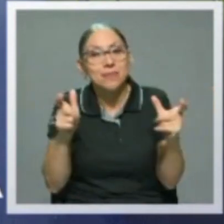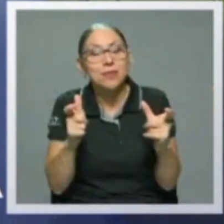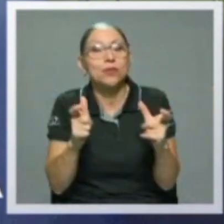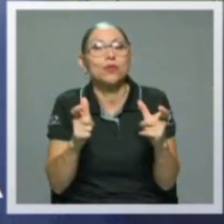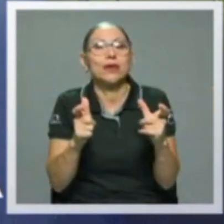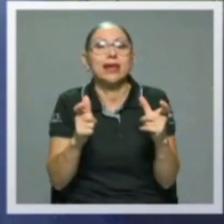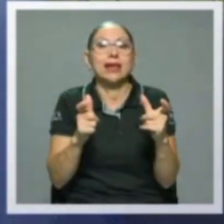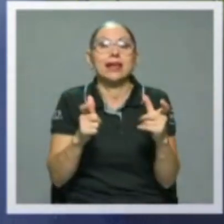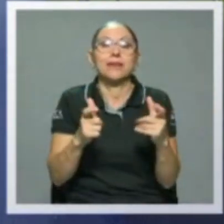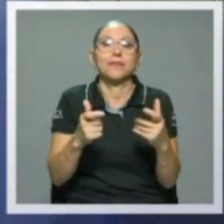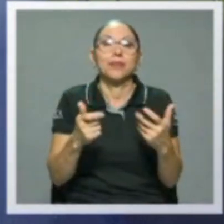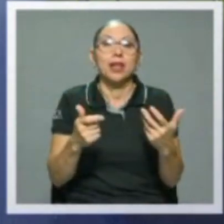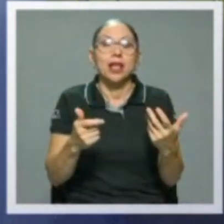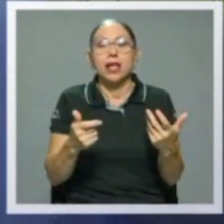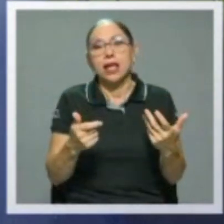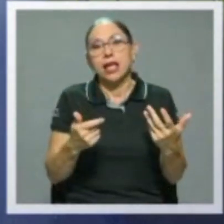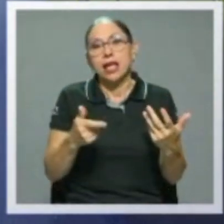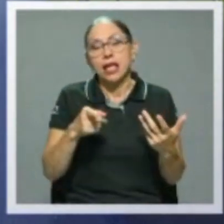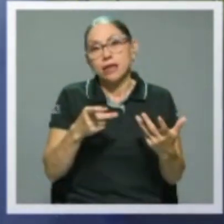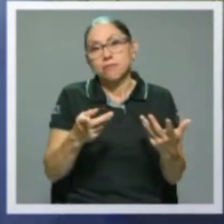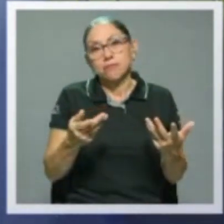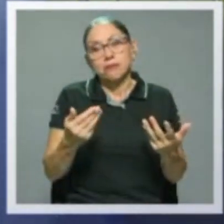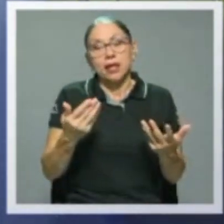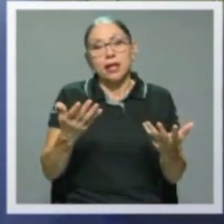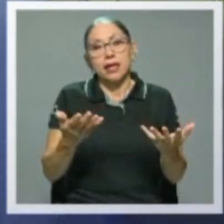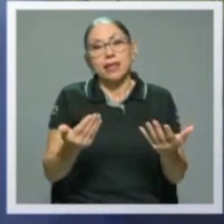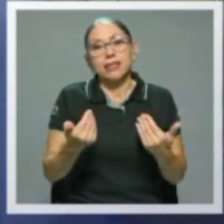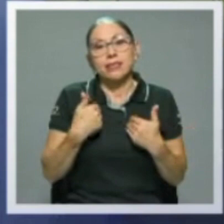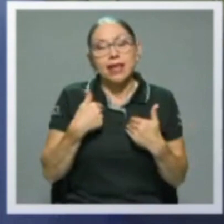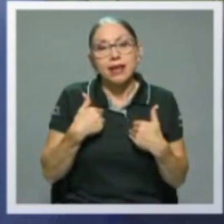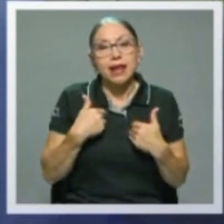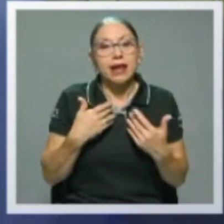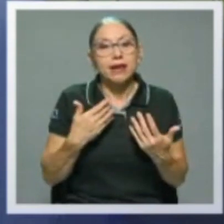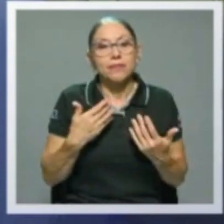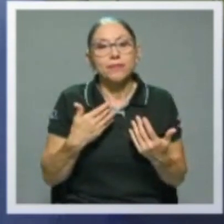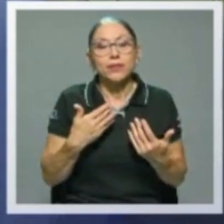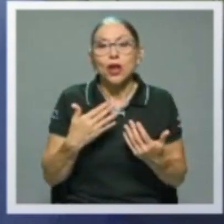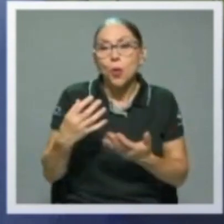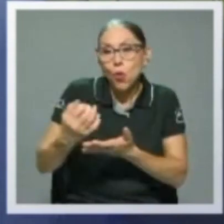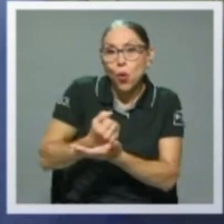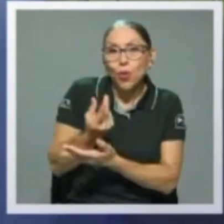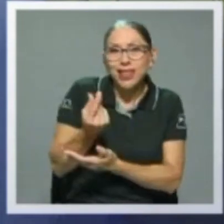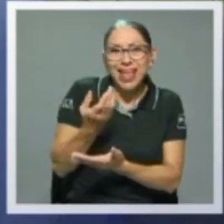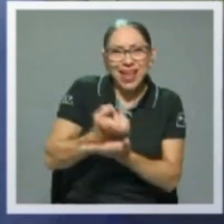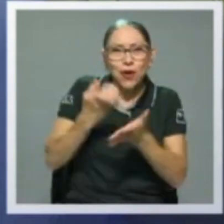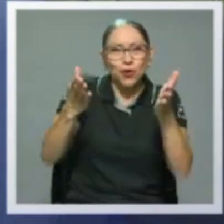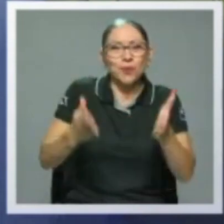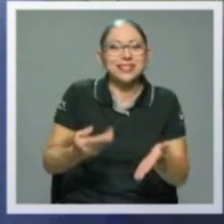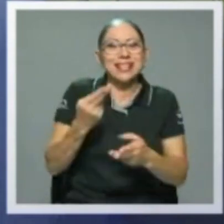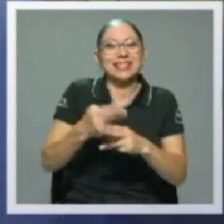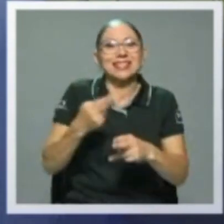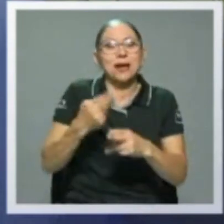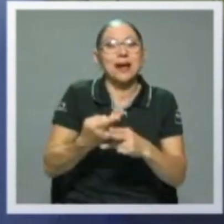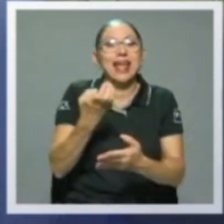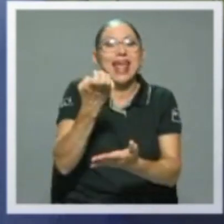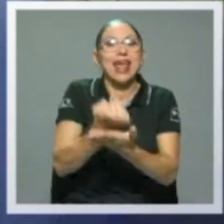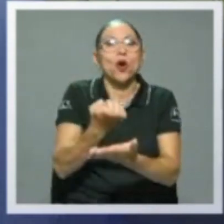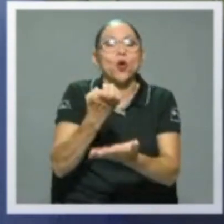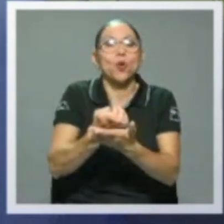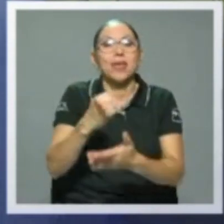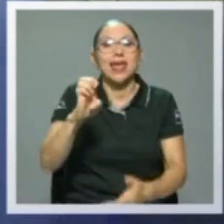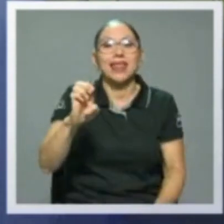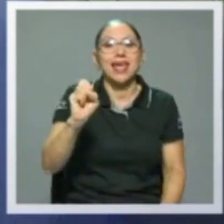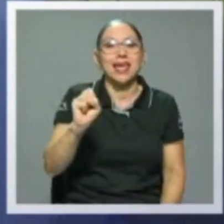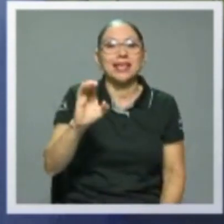de utilidades de lo que llaman los economistas de economías de escala, y